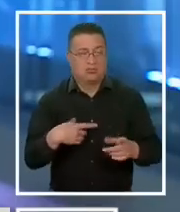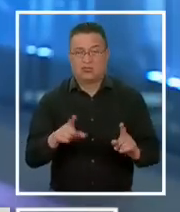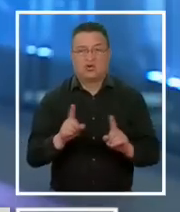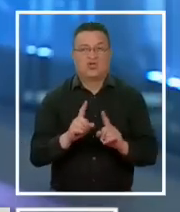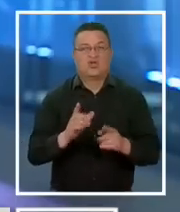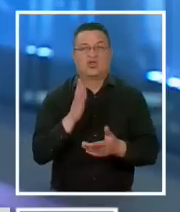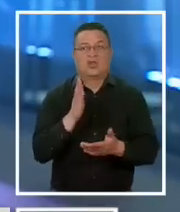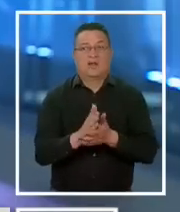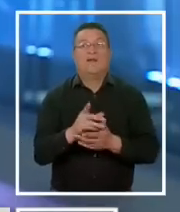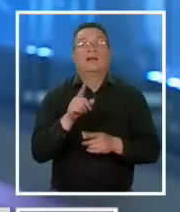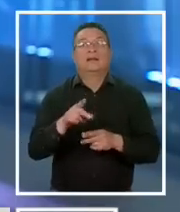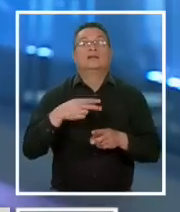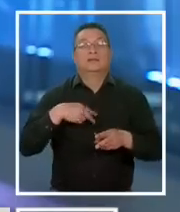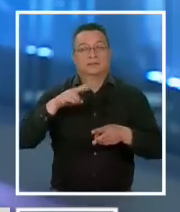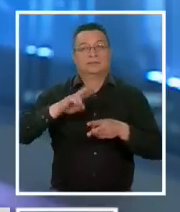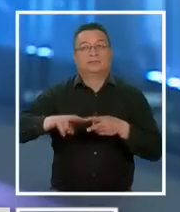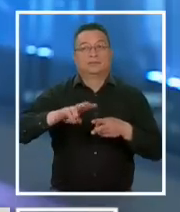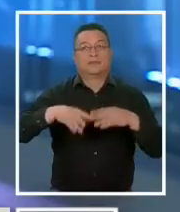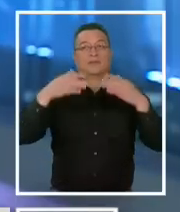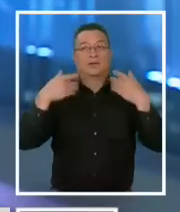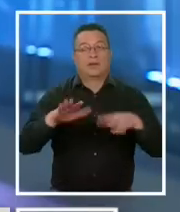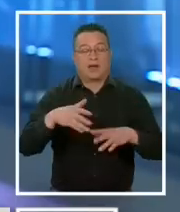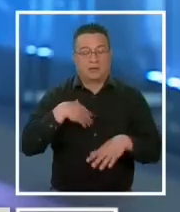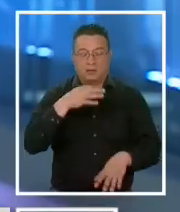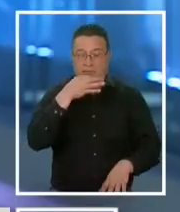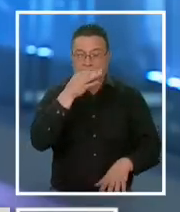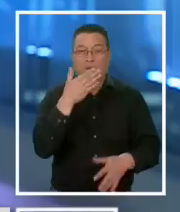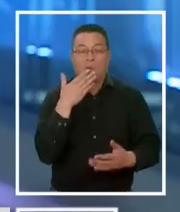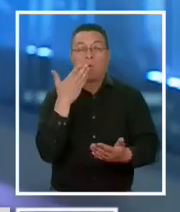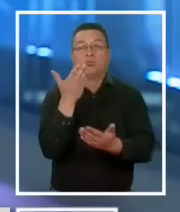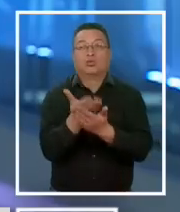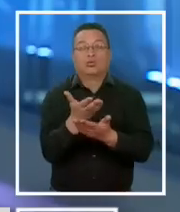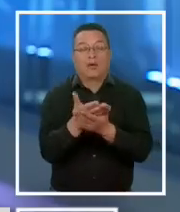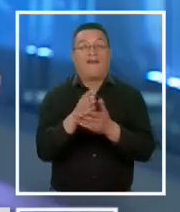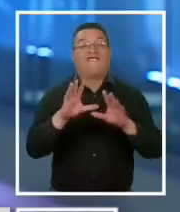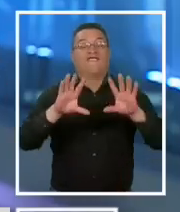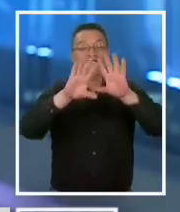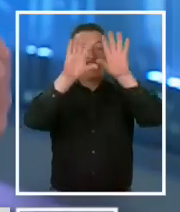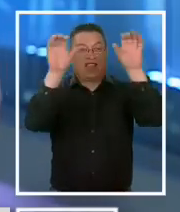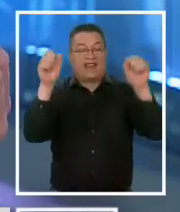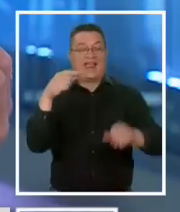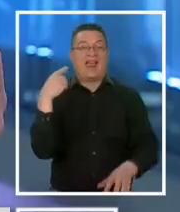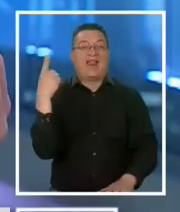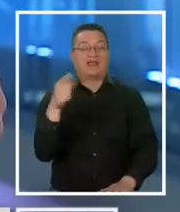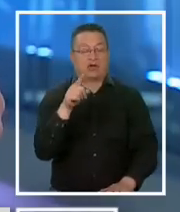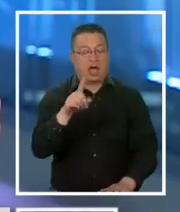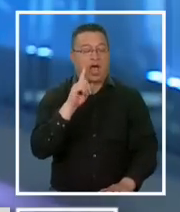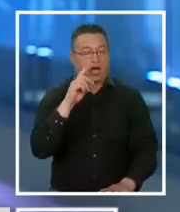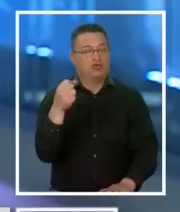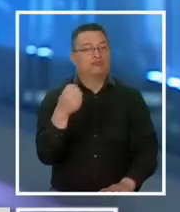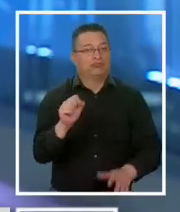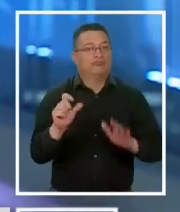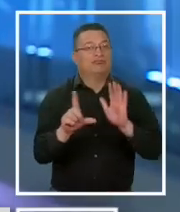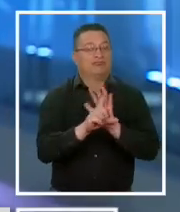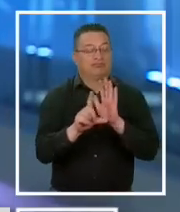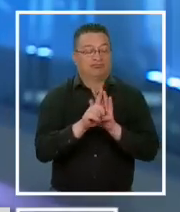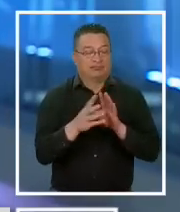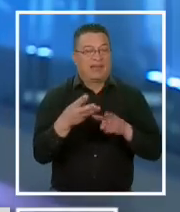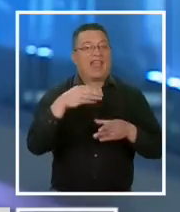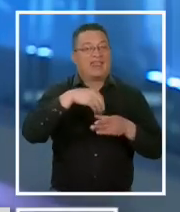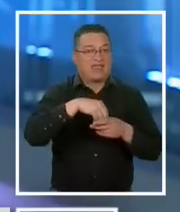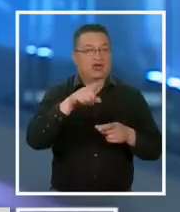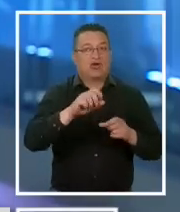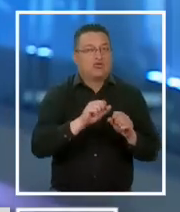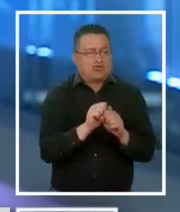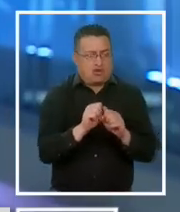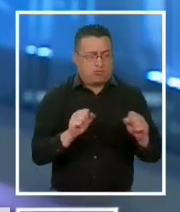de hecho eso lo hicimos lo planteamos directamente en nuestra postulación a la fiscalía nacional que ahí había una anomalía interna de la fiscalía nacional no puede ser que aquí